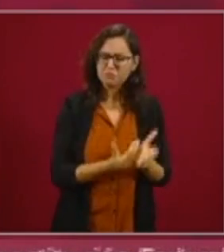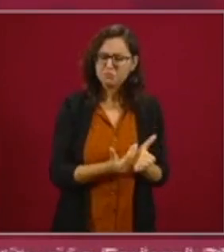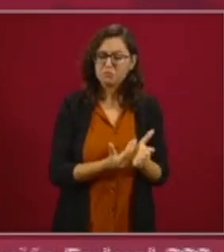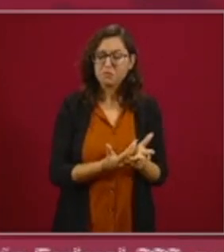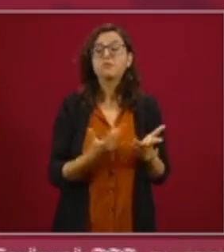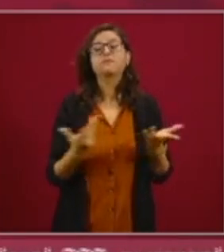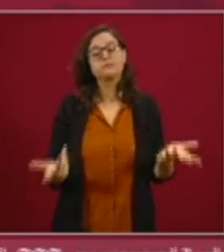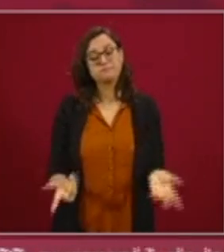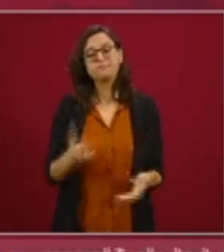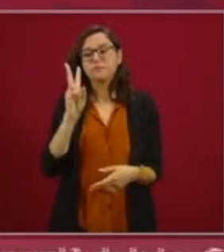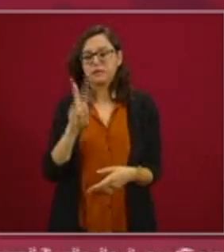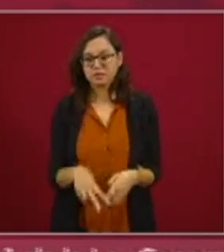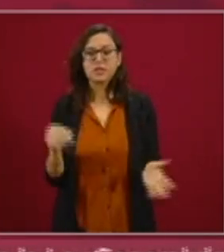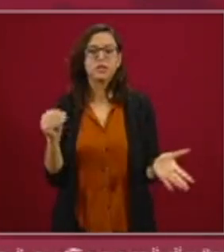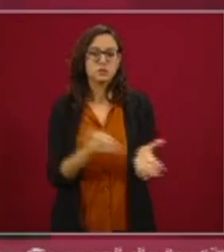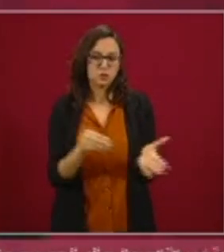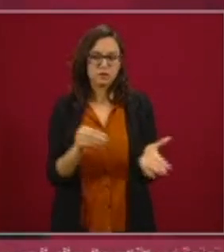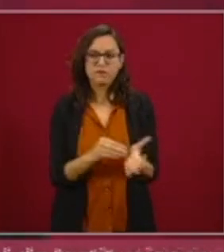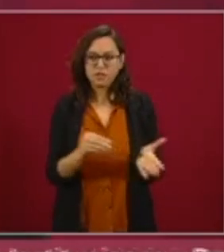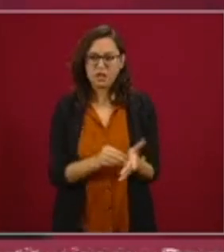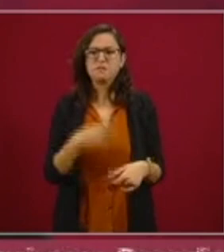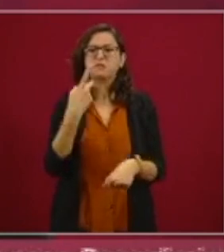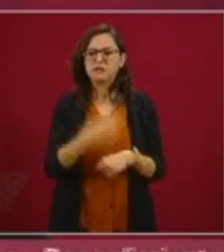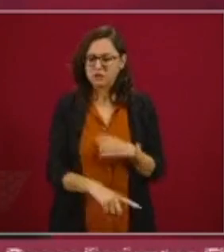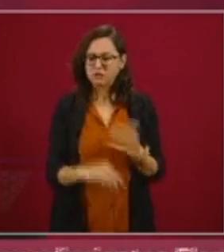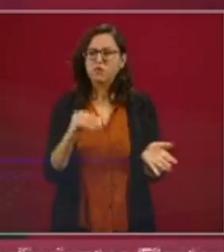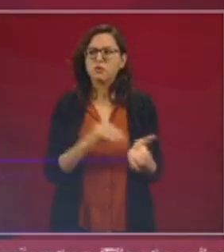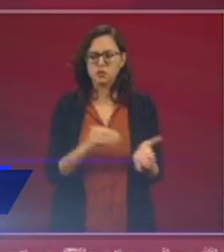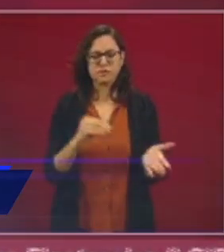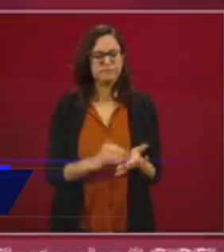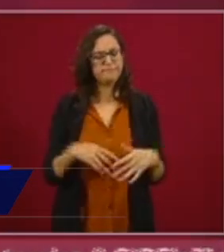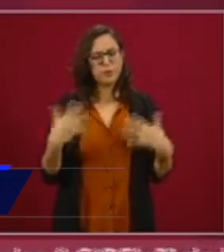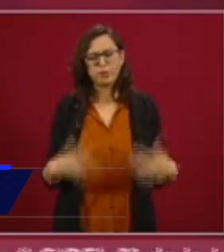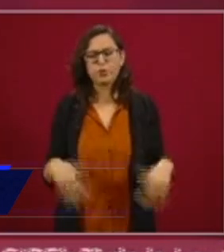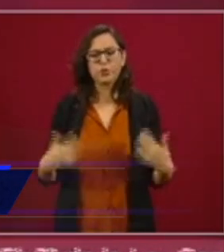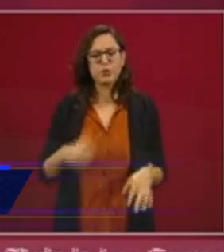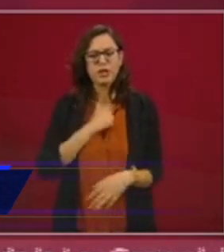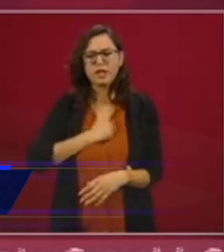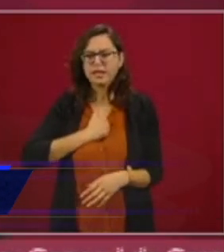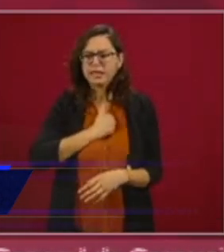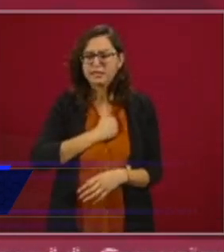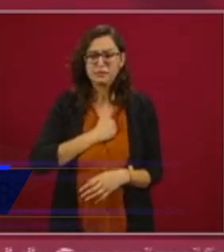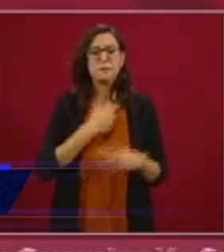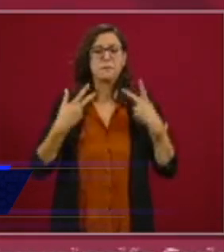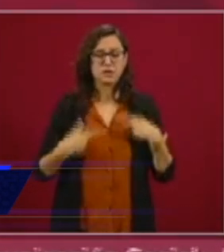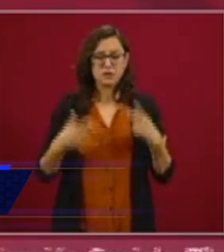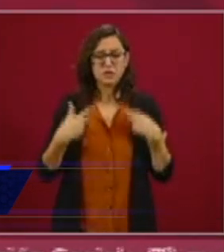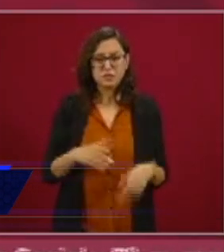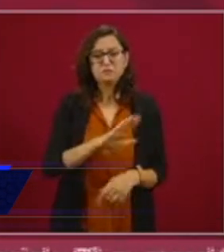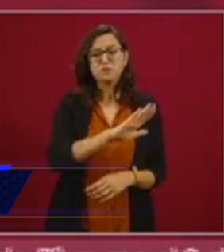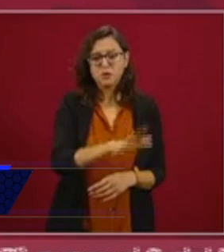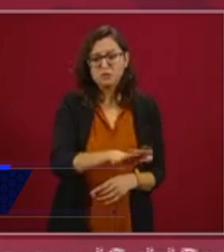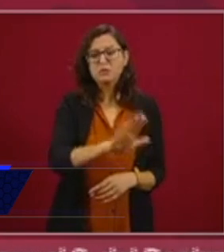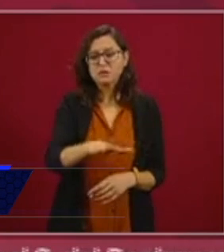causando estragos, daños. Es muy lamentable que sigan falleciendo